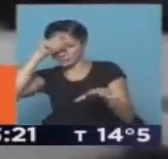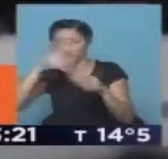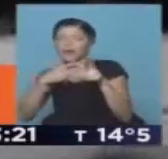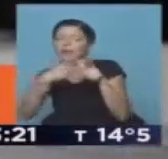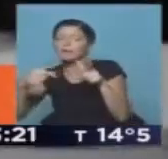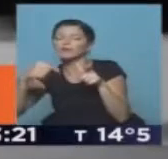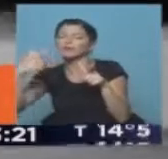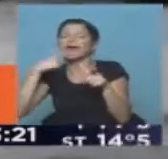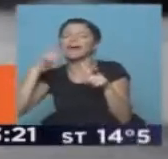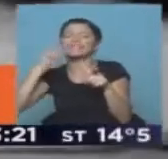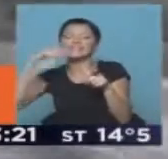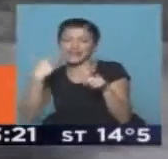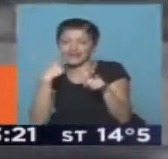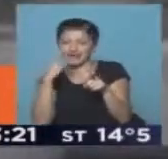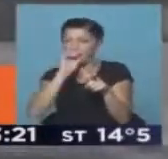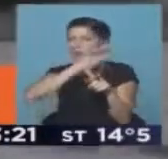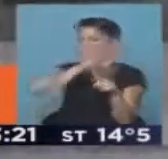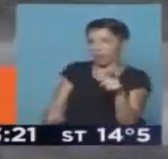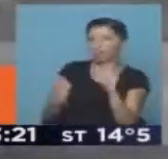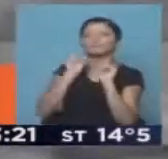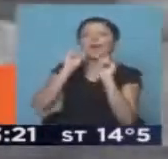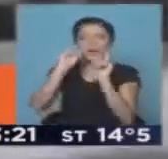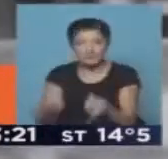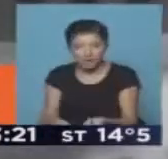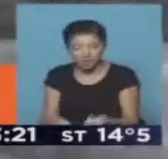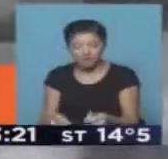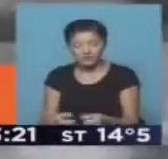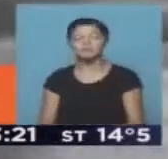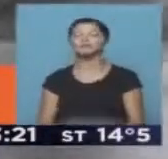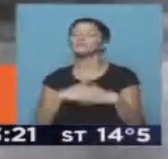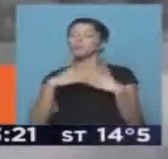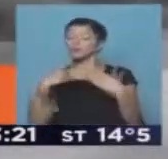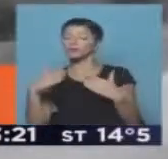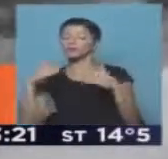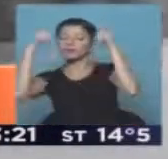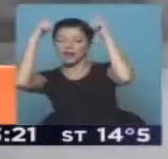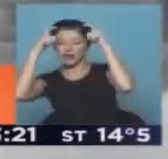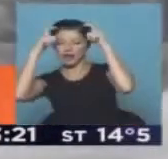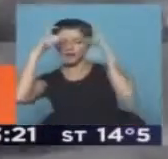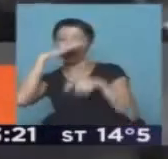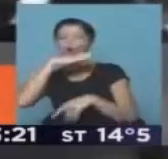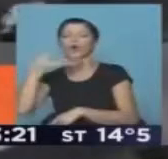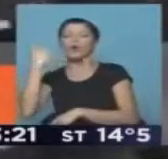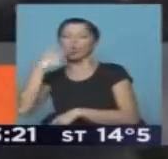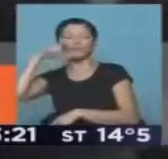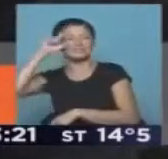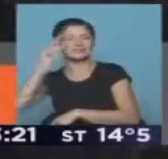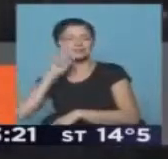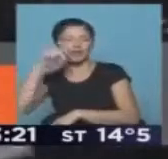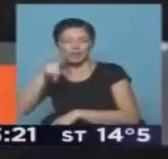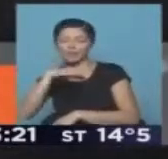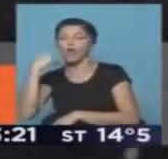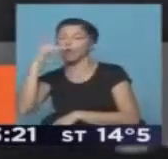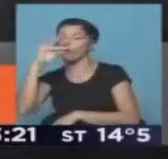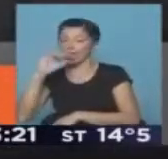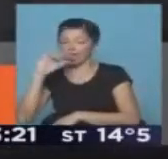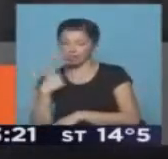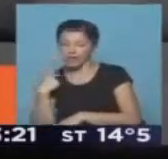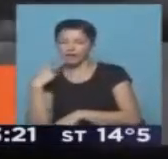como respuesta y en apoyo a su aliado el rey hussein de jordania atacó jerusalén occidental